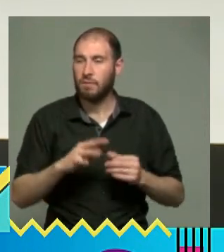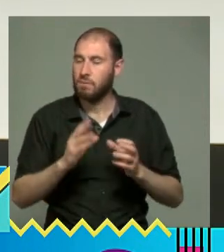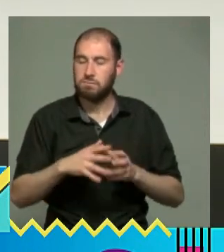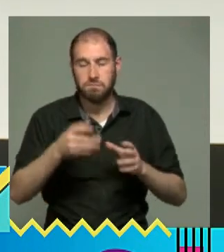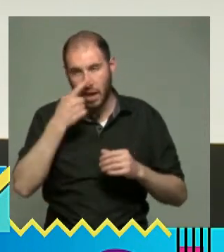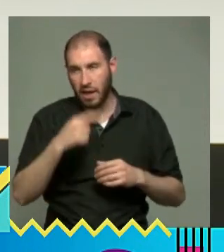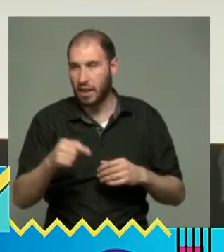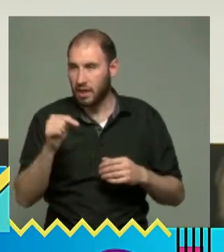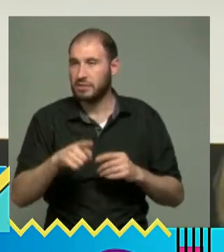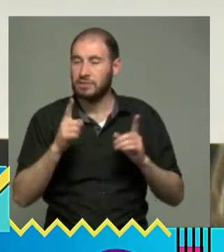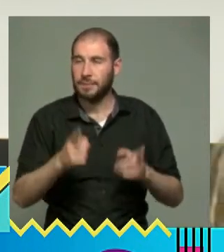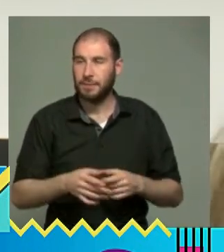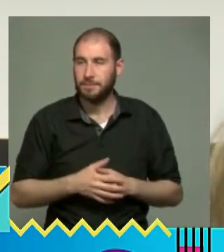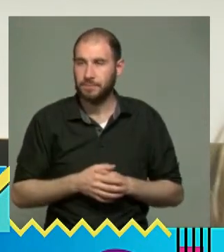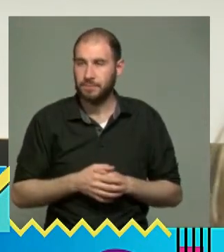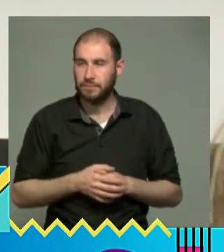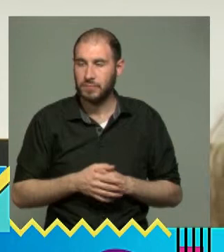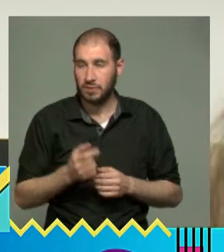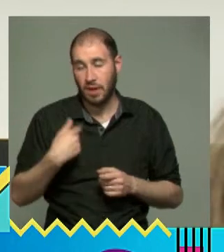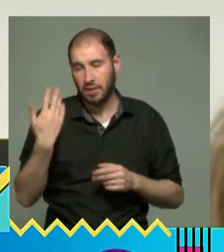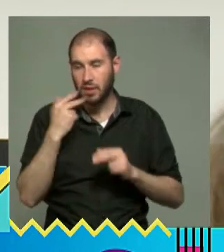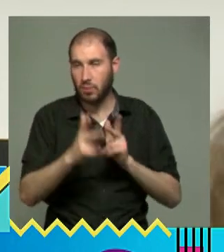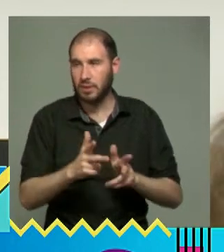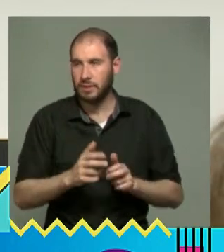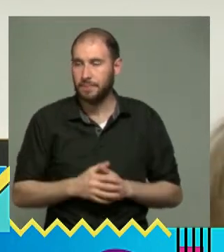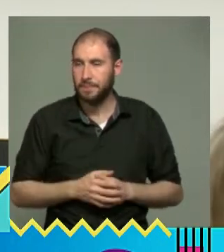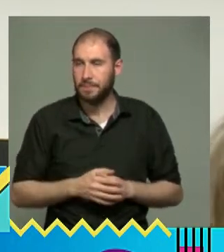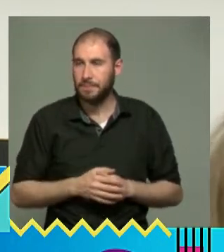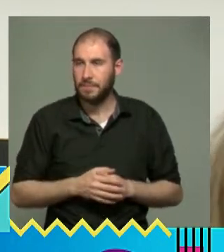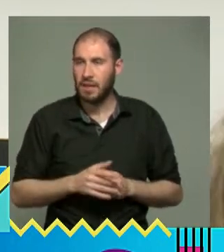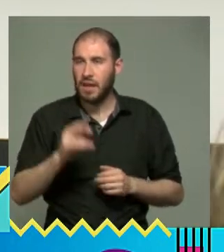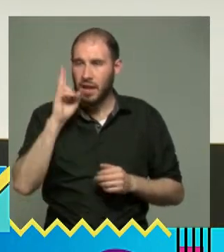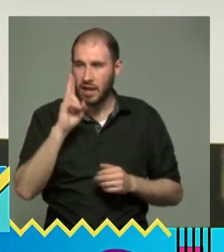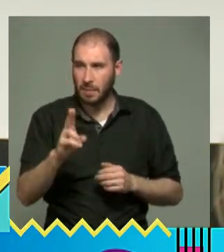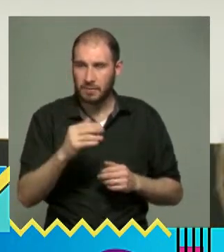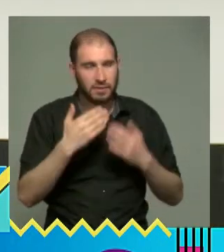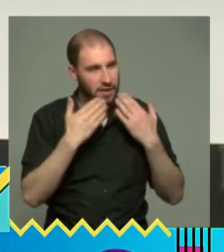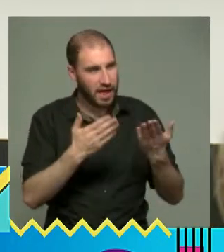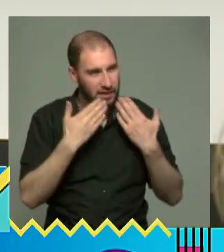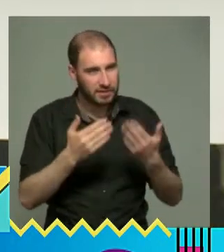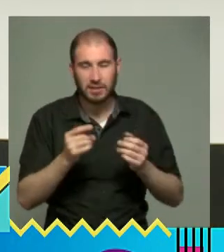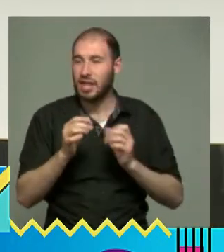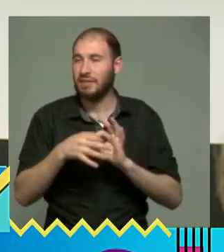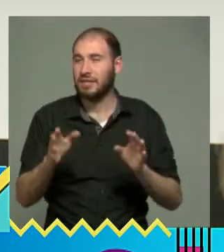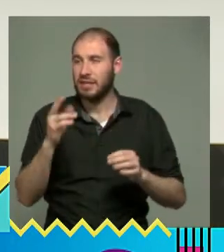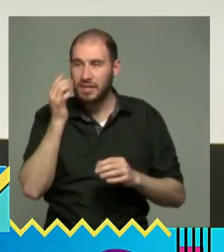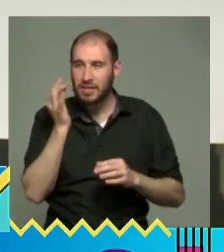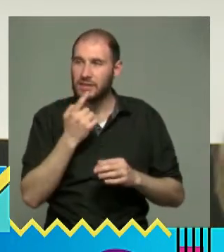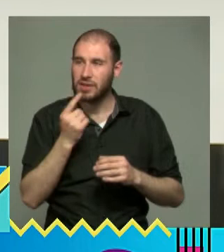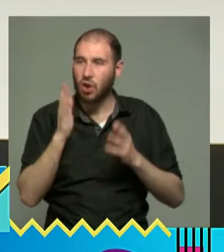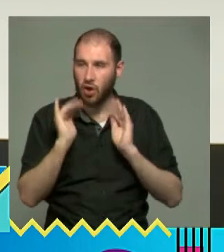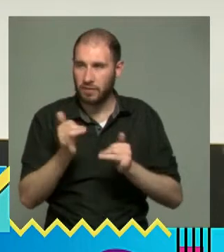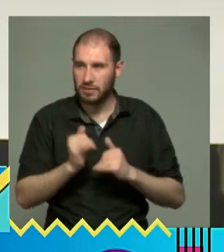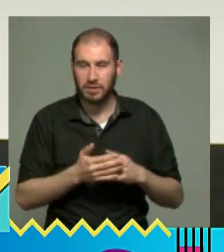por todas podamos también, como te decía recién, respetar las mínimas libertades que tienen que tener las niñas, niños